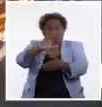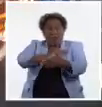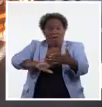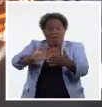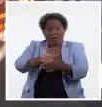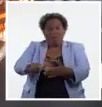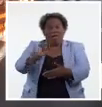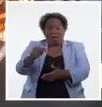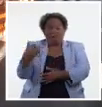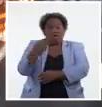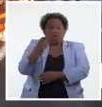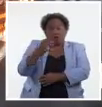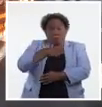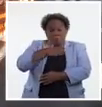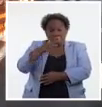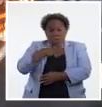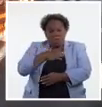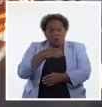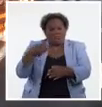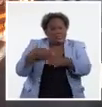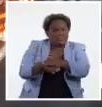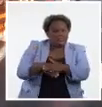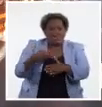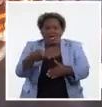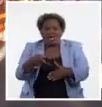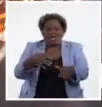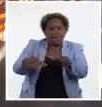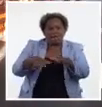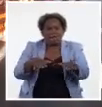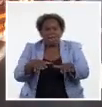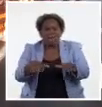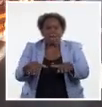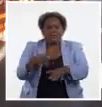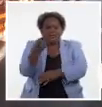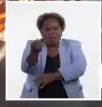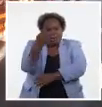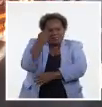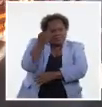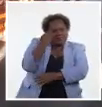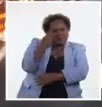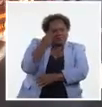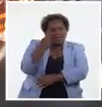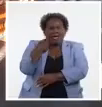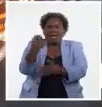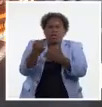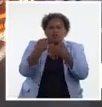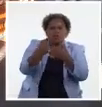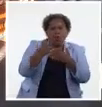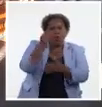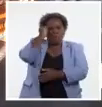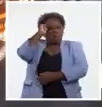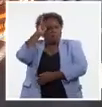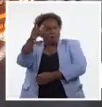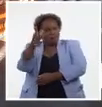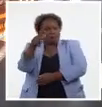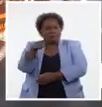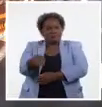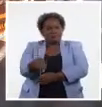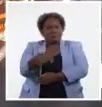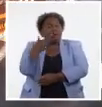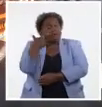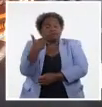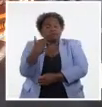de lleno con nosotros en la preparación también. O sea, nos dio los conocimientos que él tenía, nos brindó sus experiencias, las cuales son